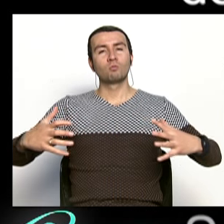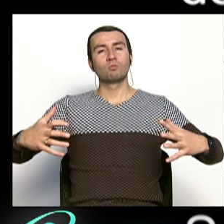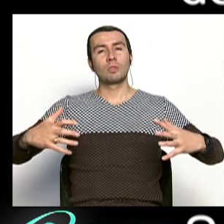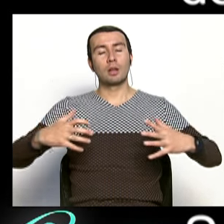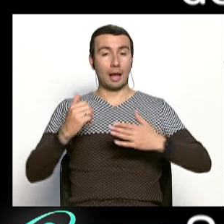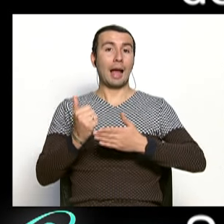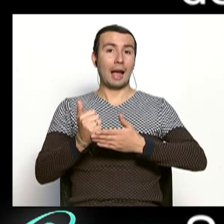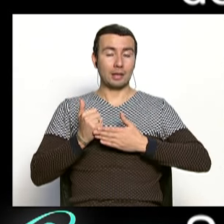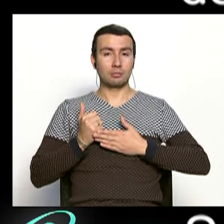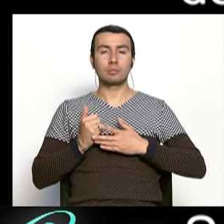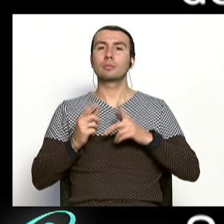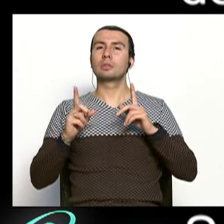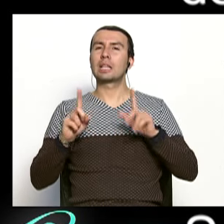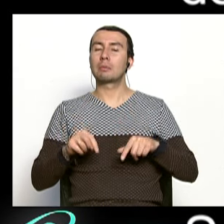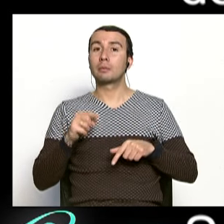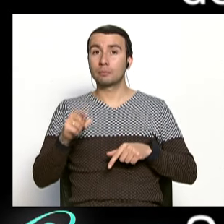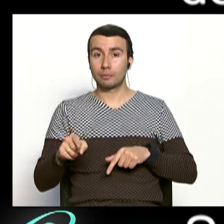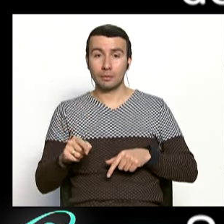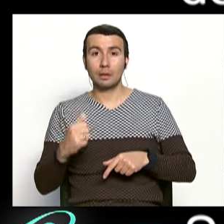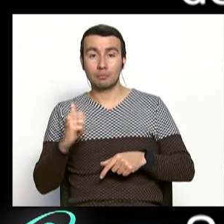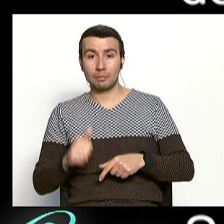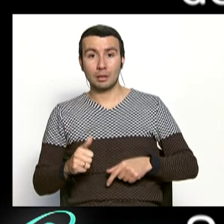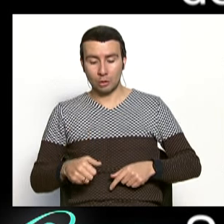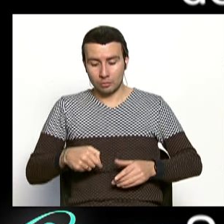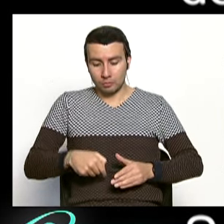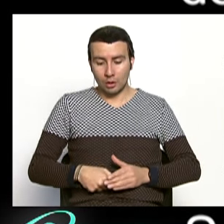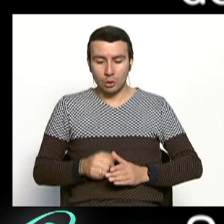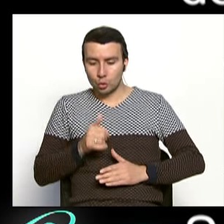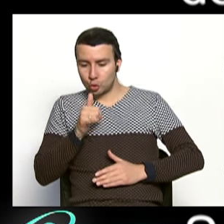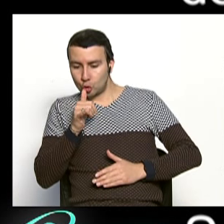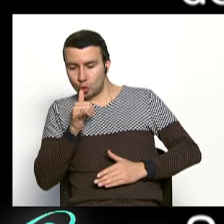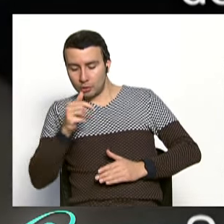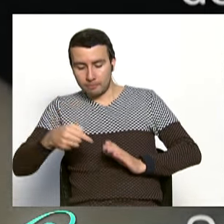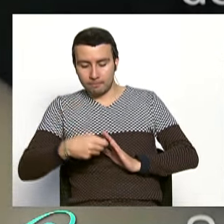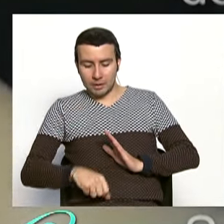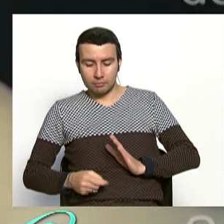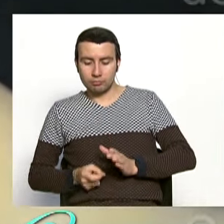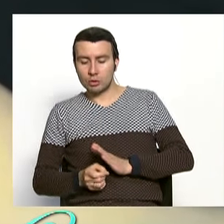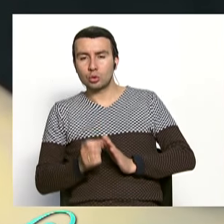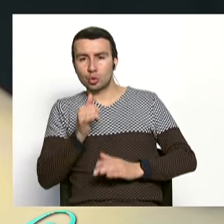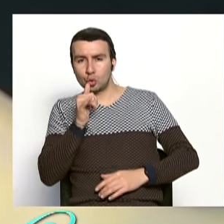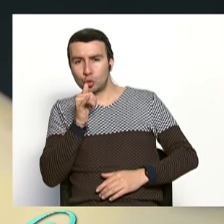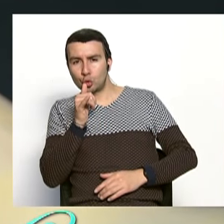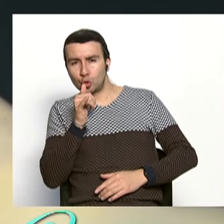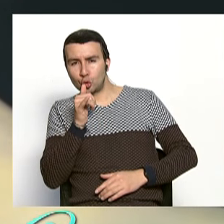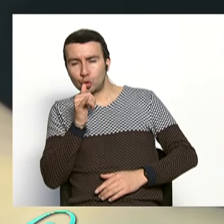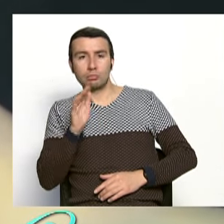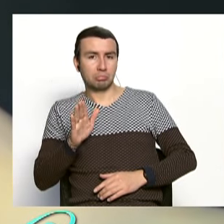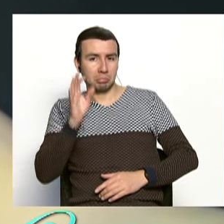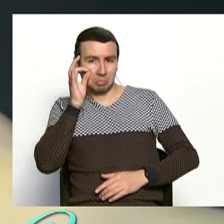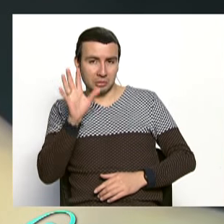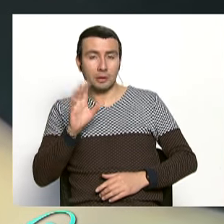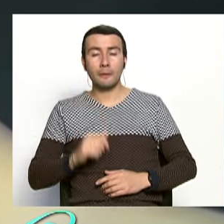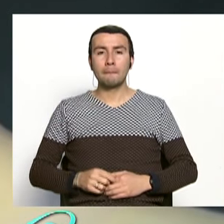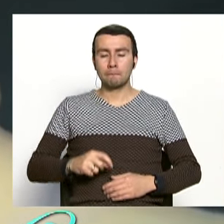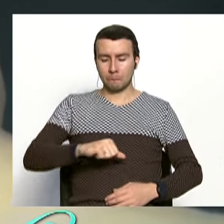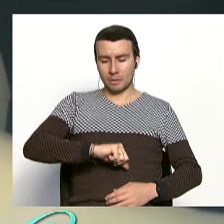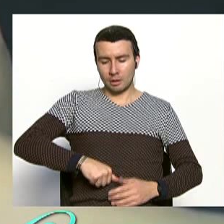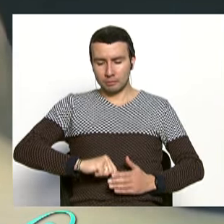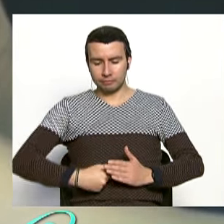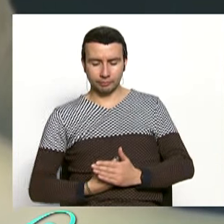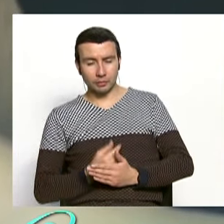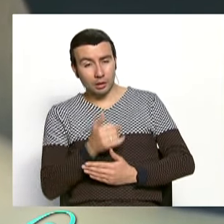además se le colocará un catéter en la vejiga para drenar la orina una laparoscopia diagnóstica